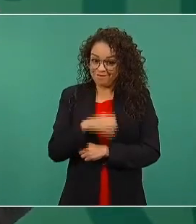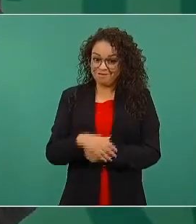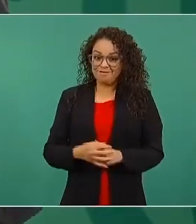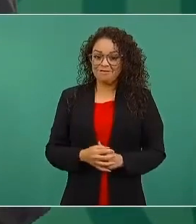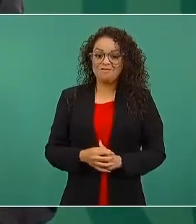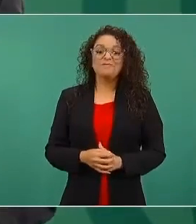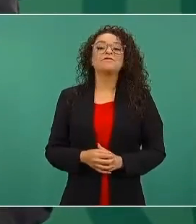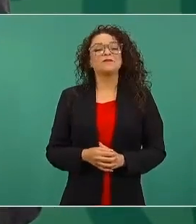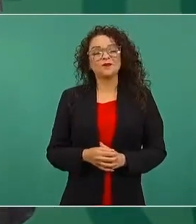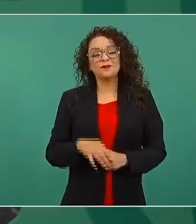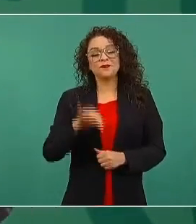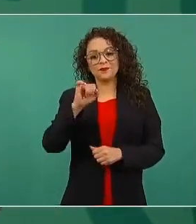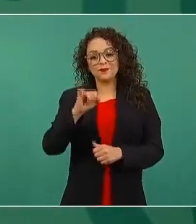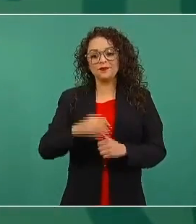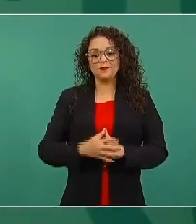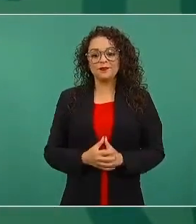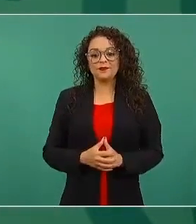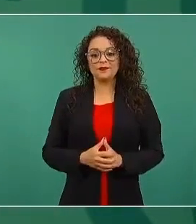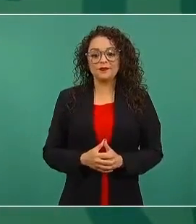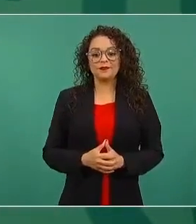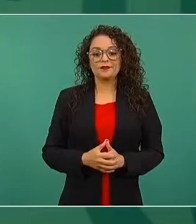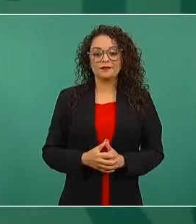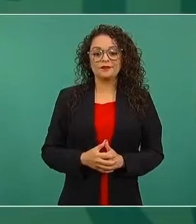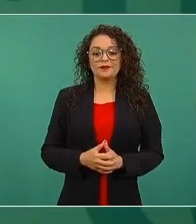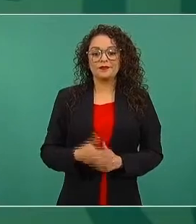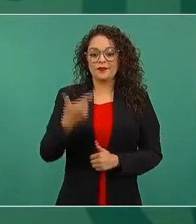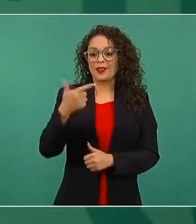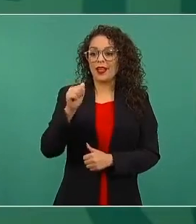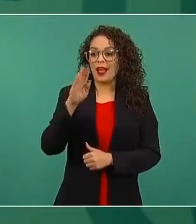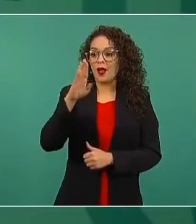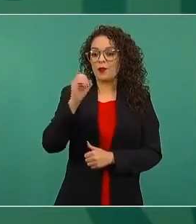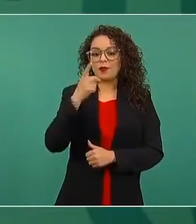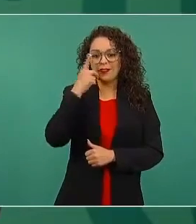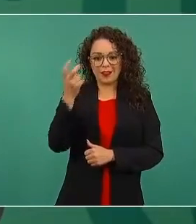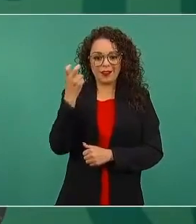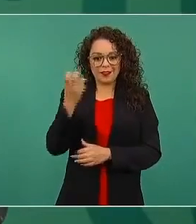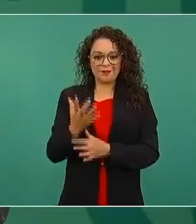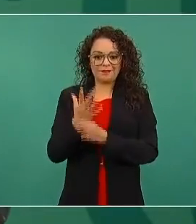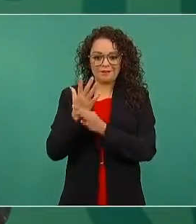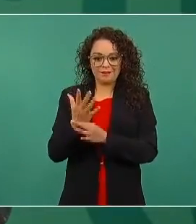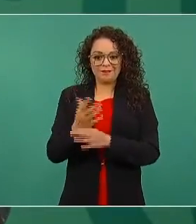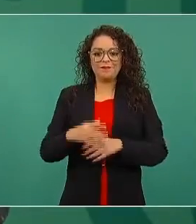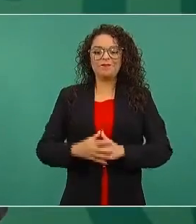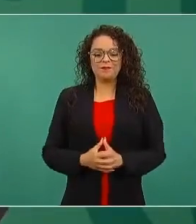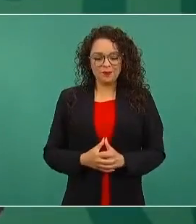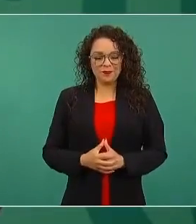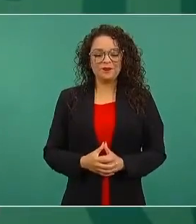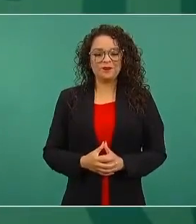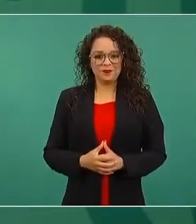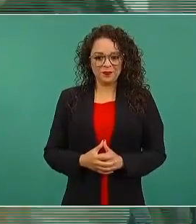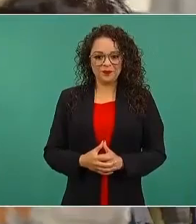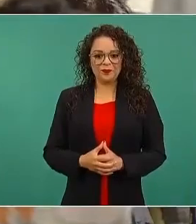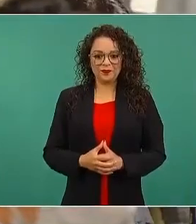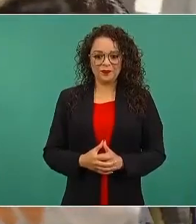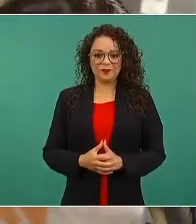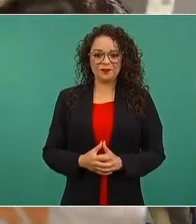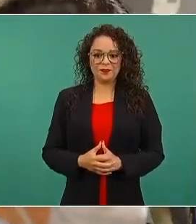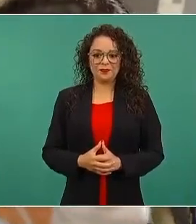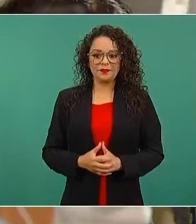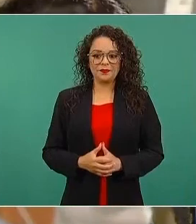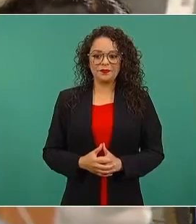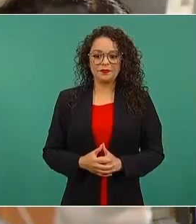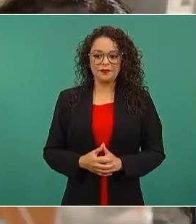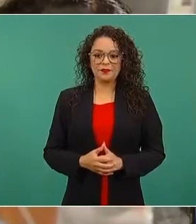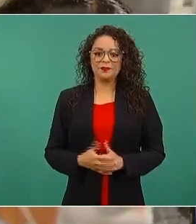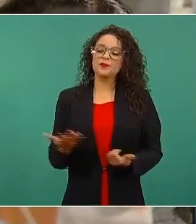Ya vimos los Panama Papers. Gabo decía eso. Del olor a la guayaba. Entonces, ¿por